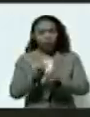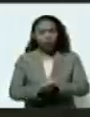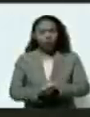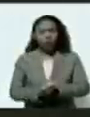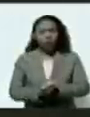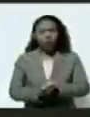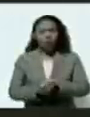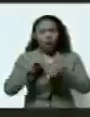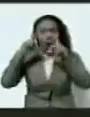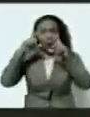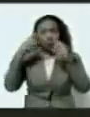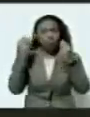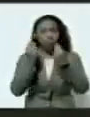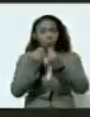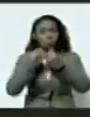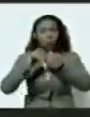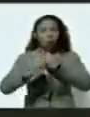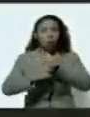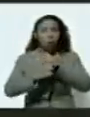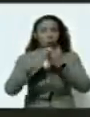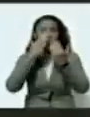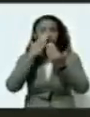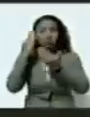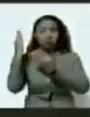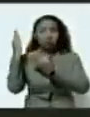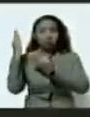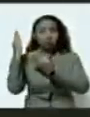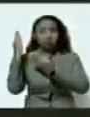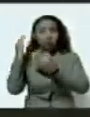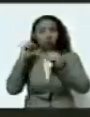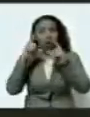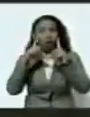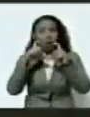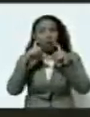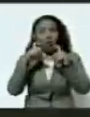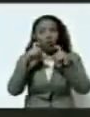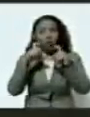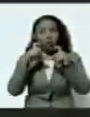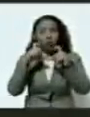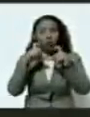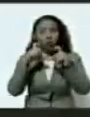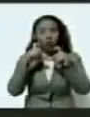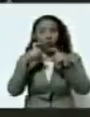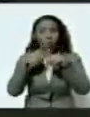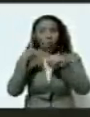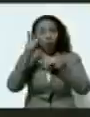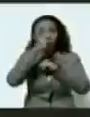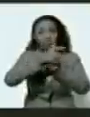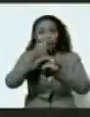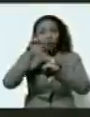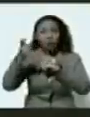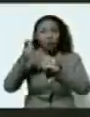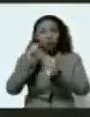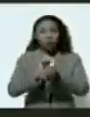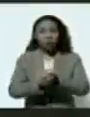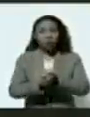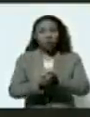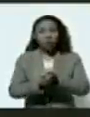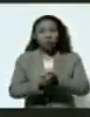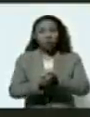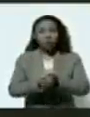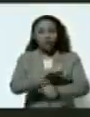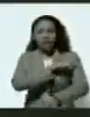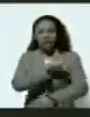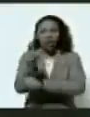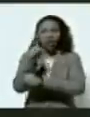Las fotos con Guaidó, las fotos con otros personeros del régimen